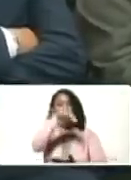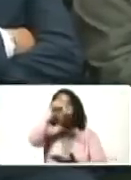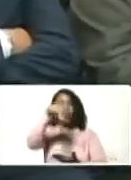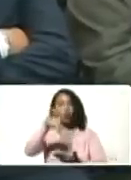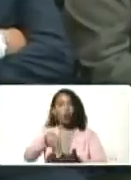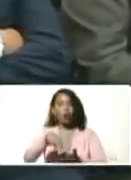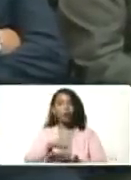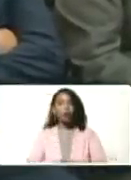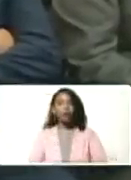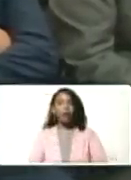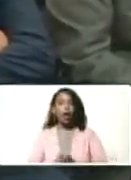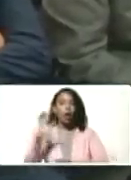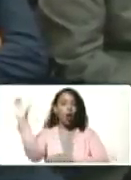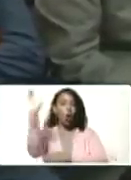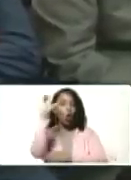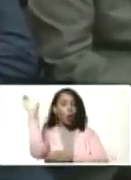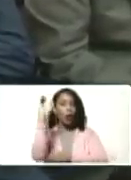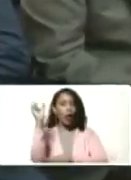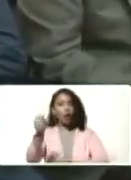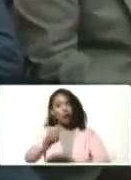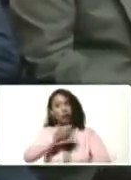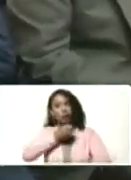la colombiana, a la prensa